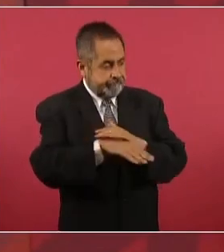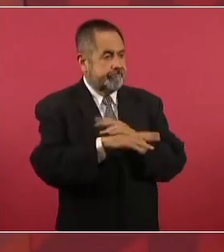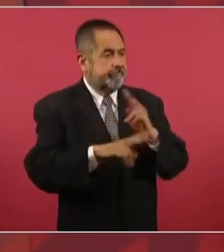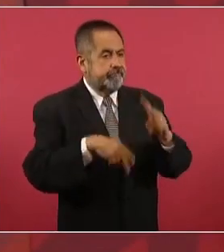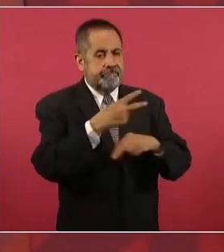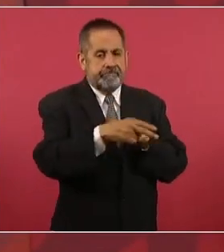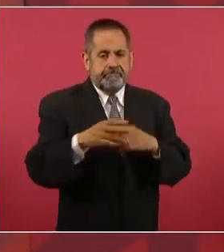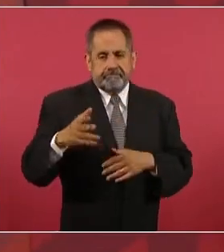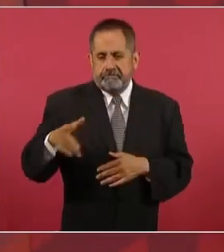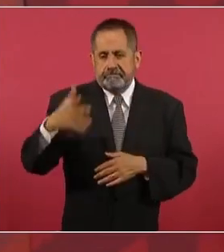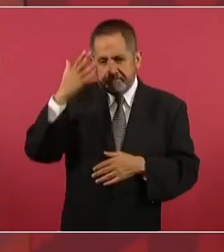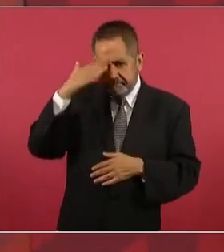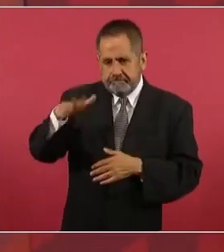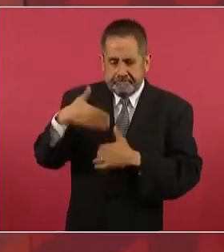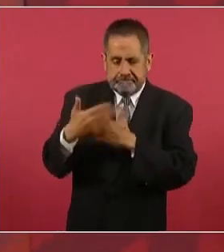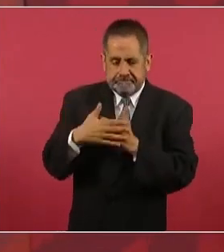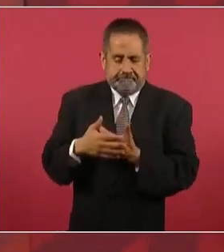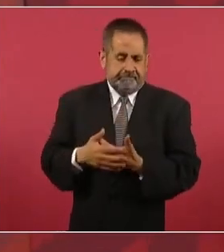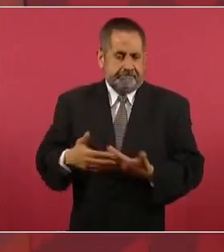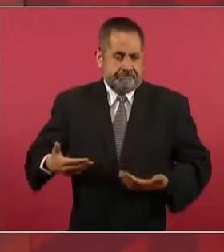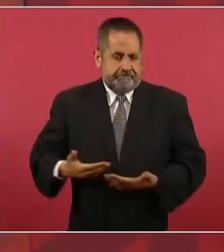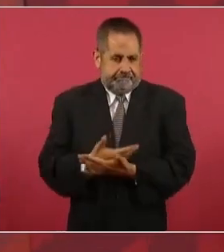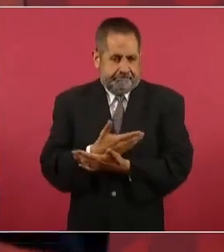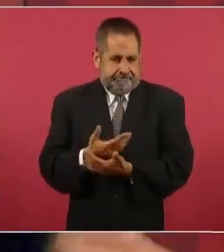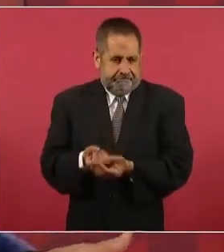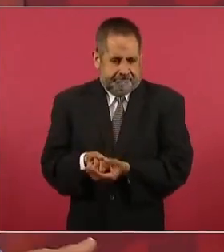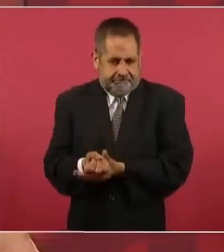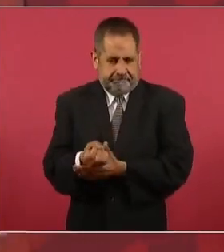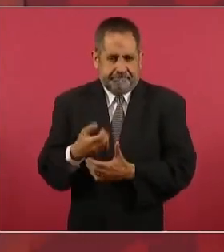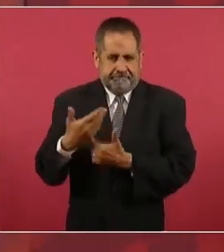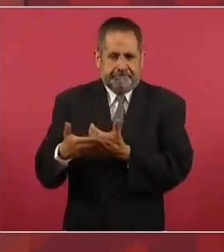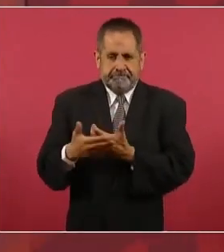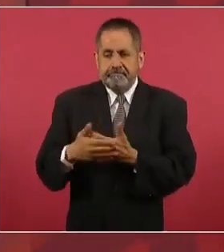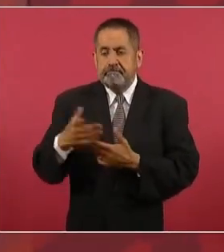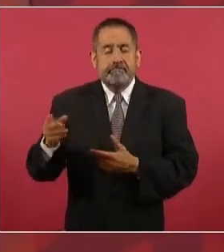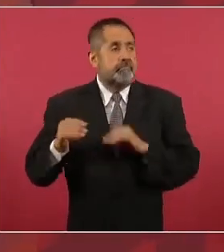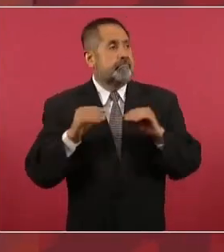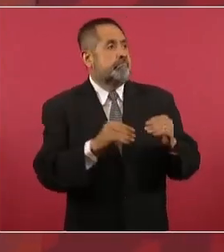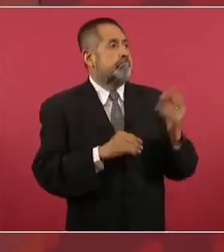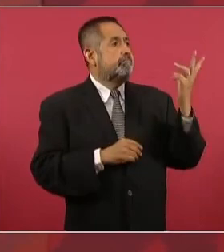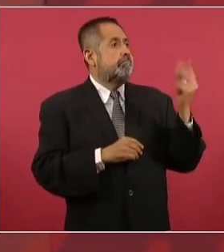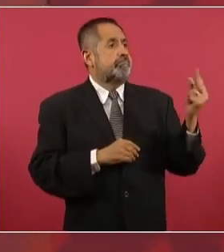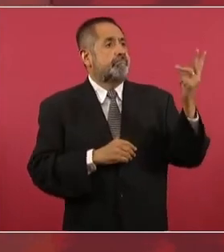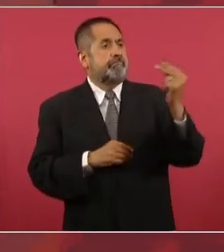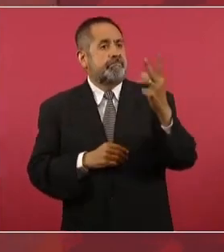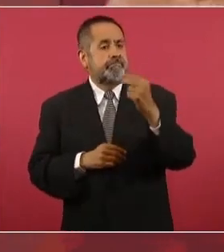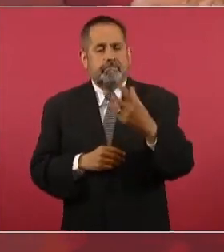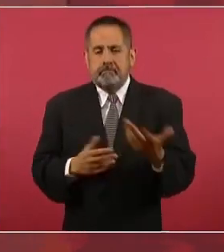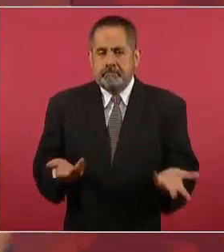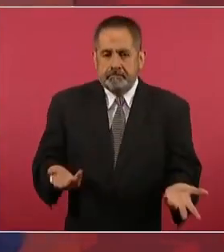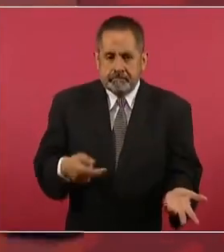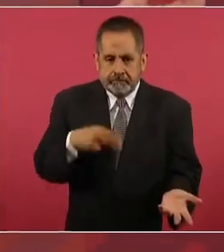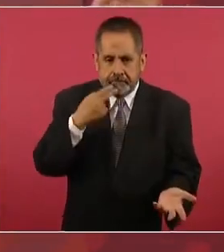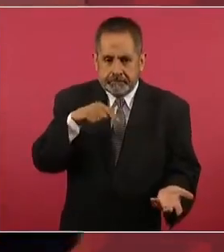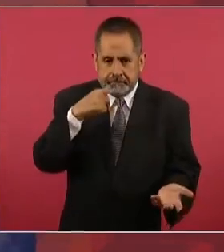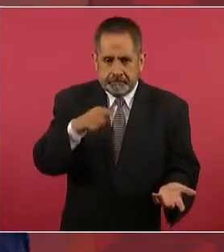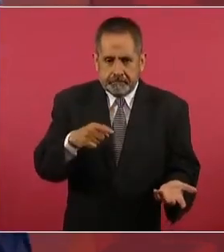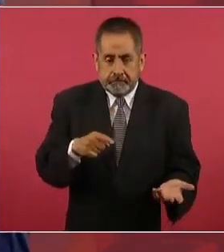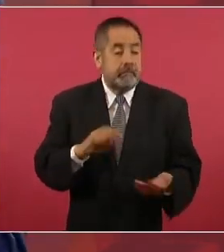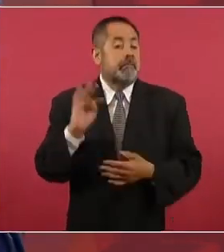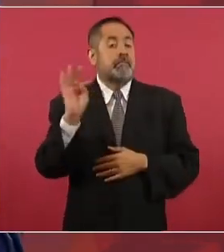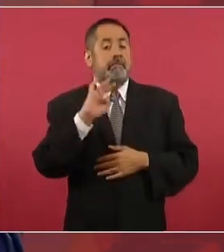una señora que va a dar a luz y no hay quien la atienda, o le dicen de